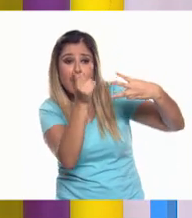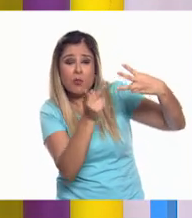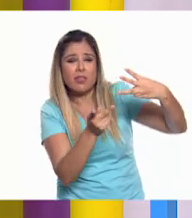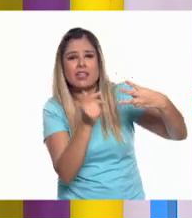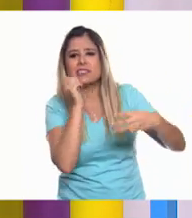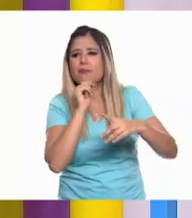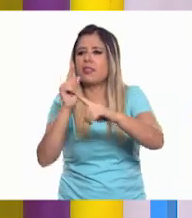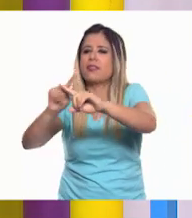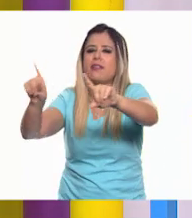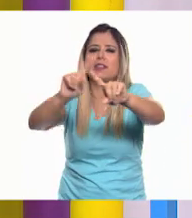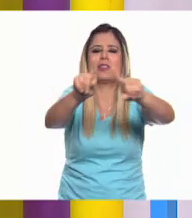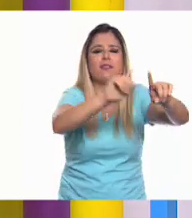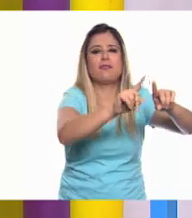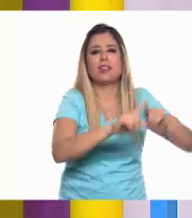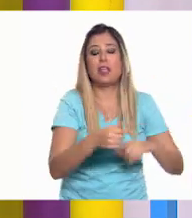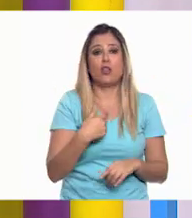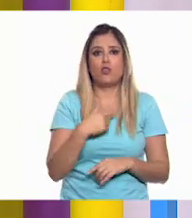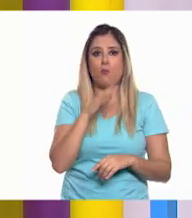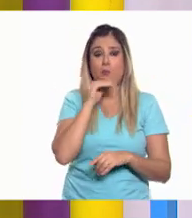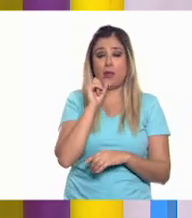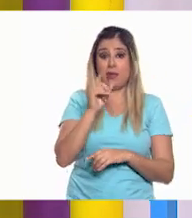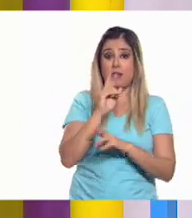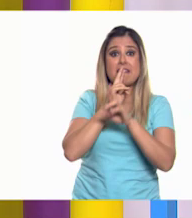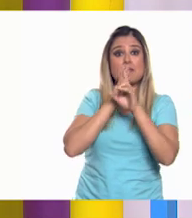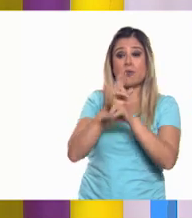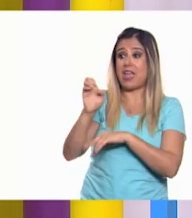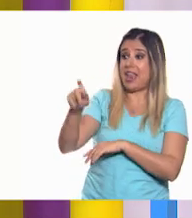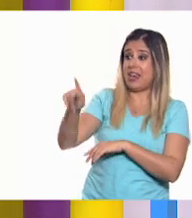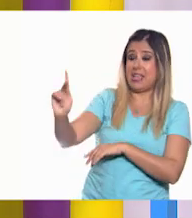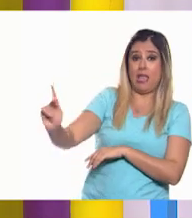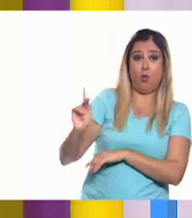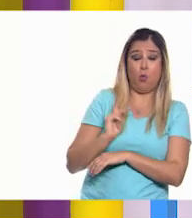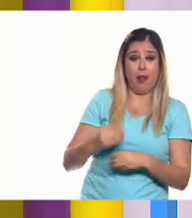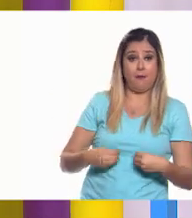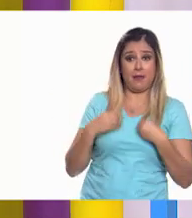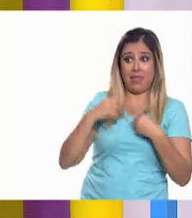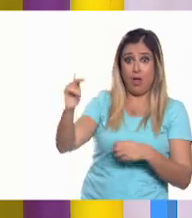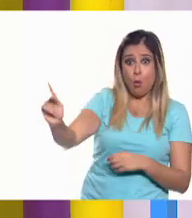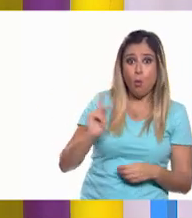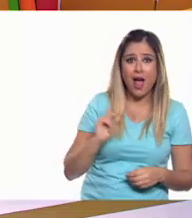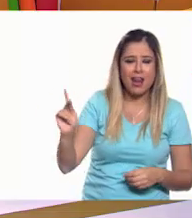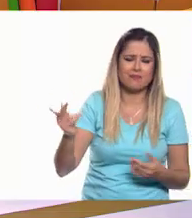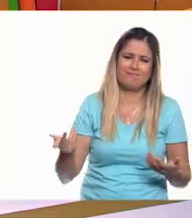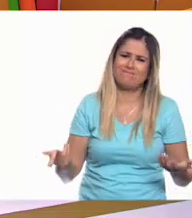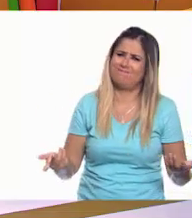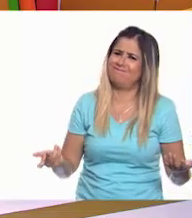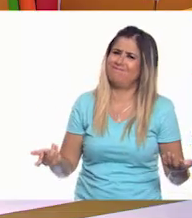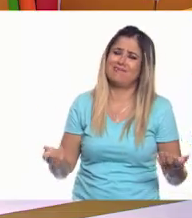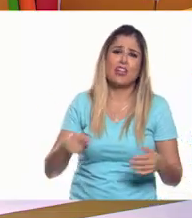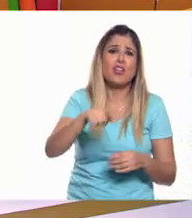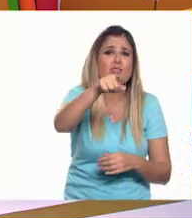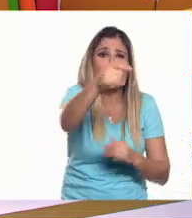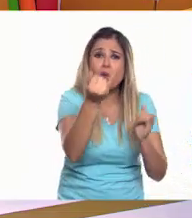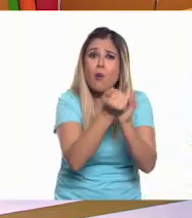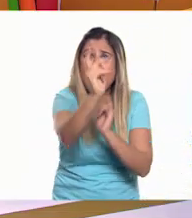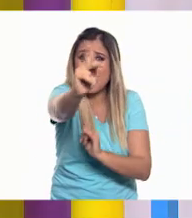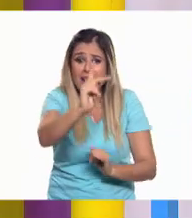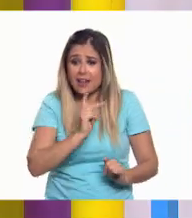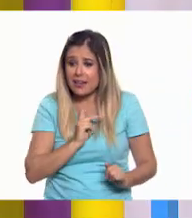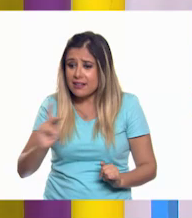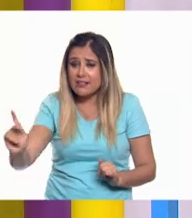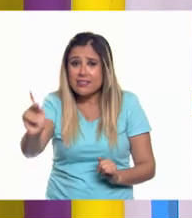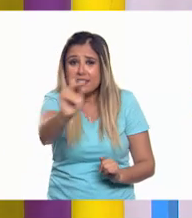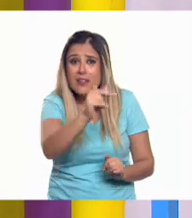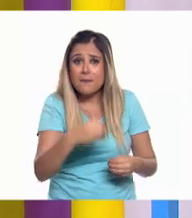distintas y variadas. Yo no podría contestar lo mismo que Eric va a contestar en esas preguntas. Ni ustedes pueden contestar lo